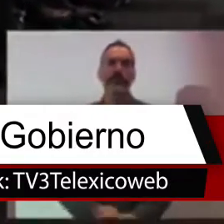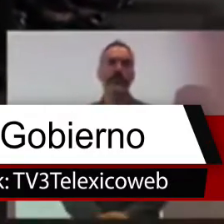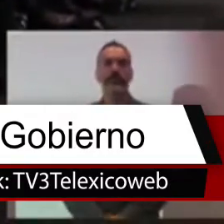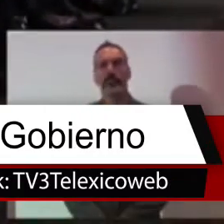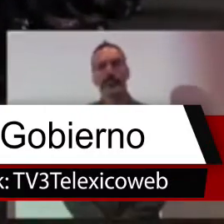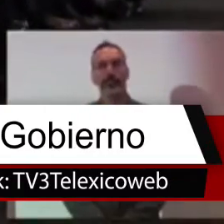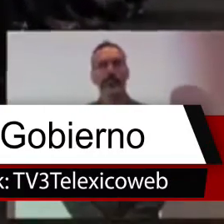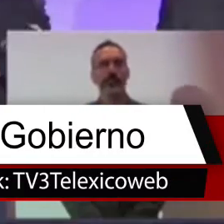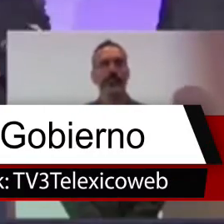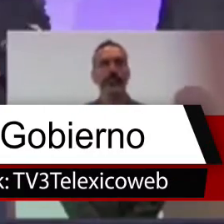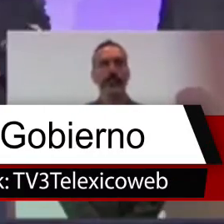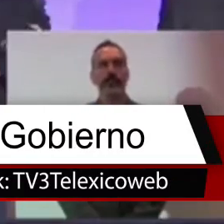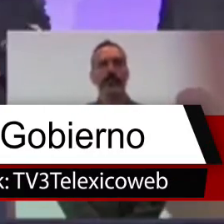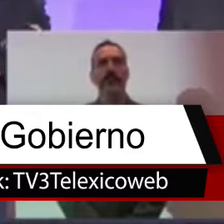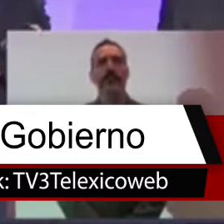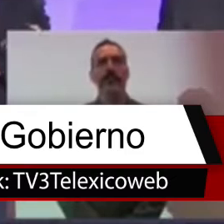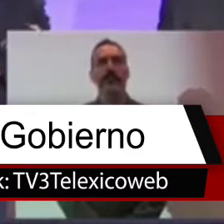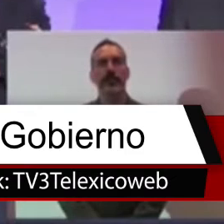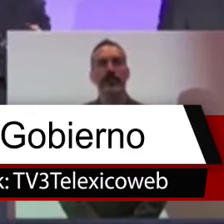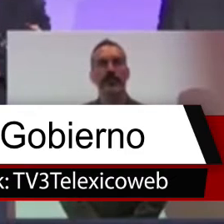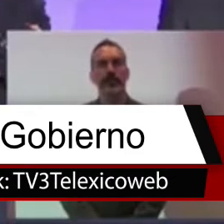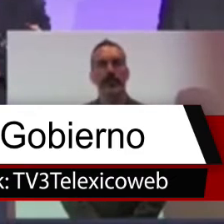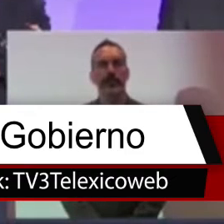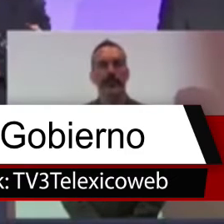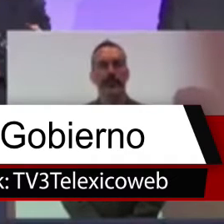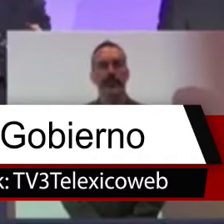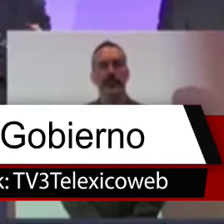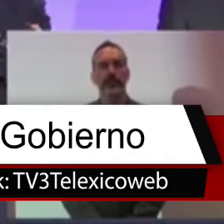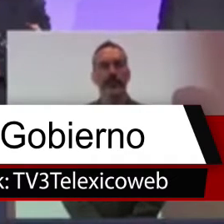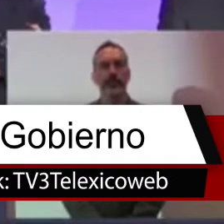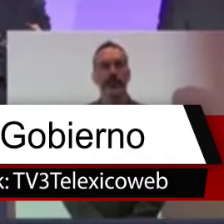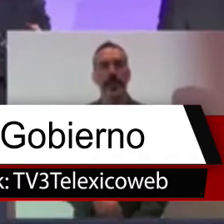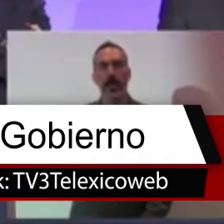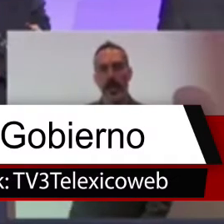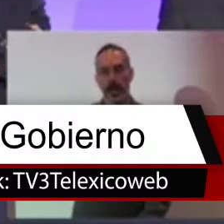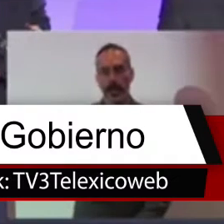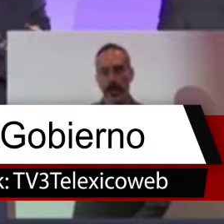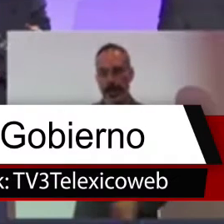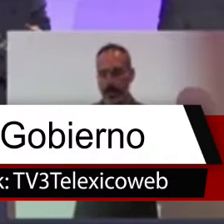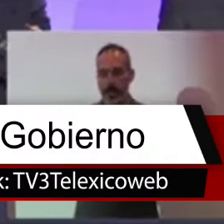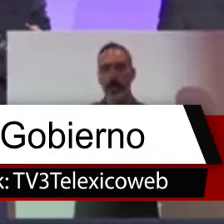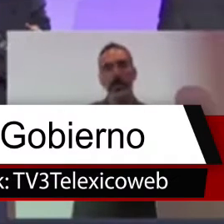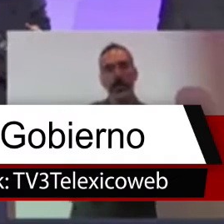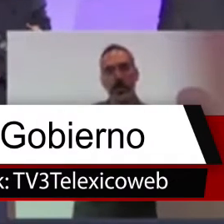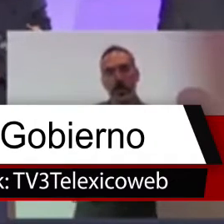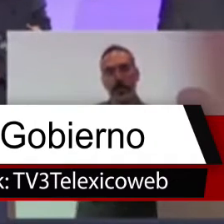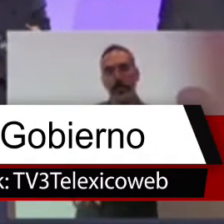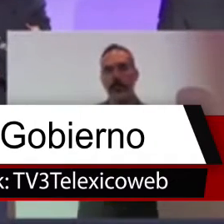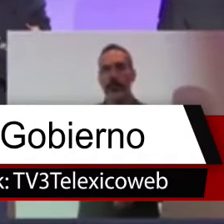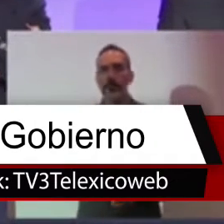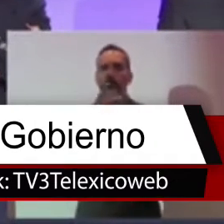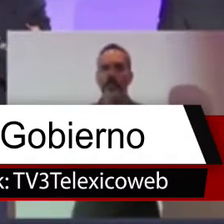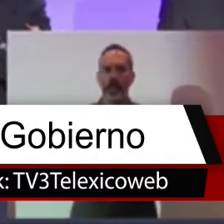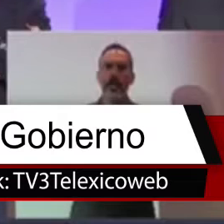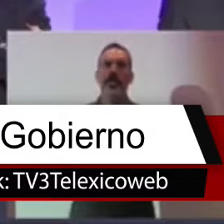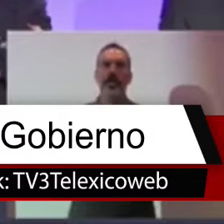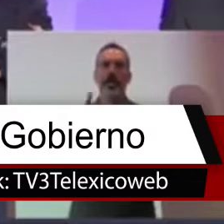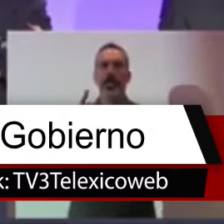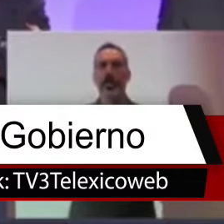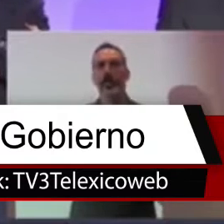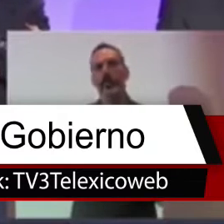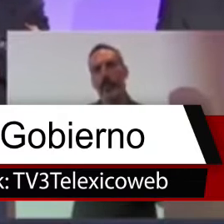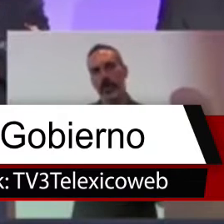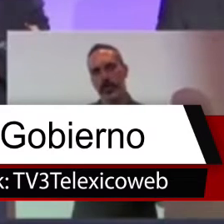Gobernar no solo se trata de cumplir con un plan. Gobernar también implica tener la capacidad de atender